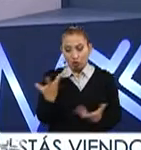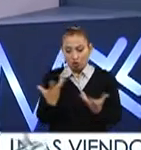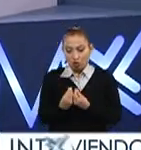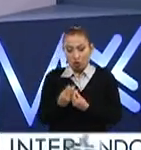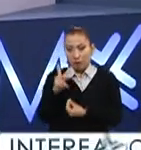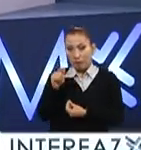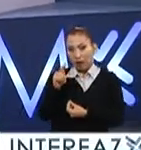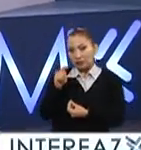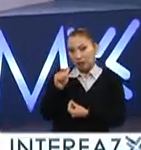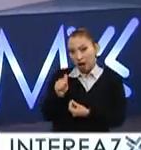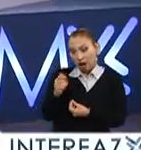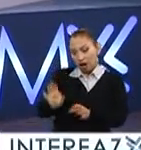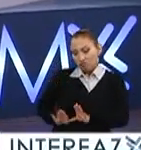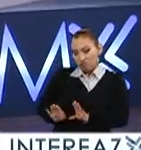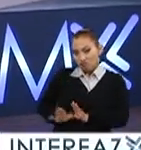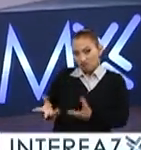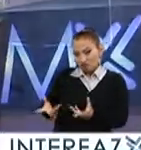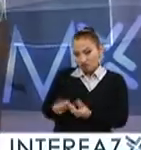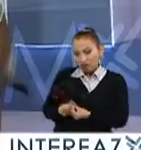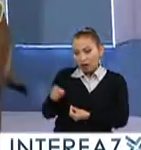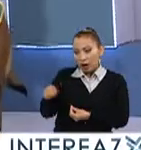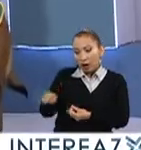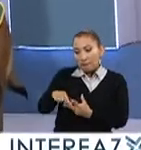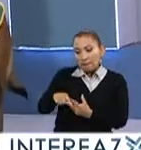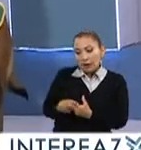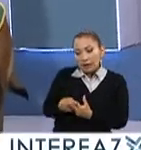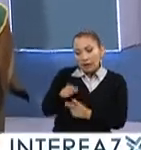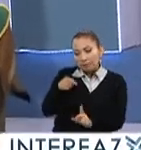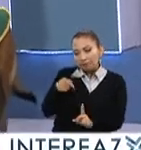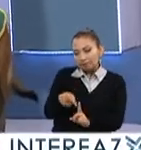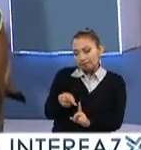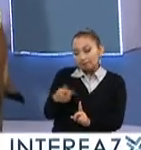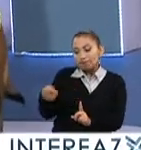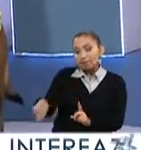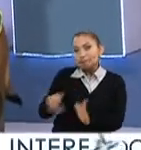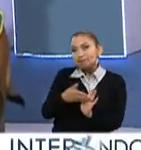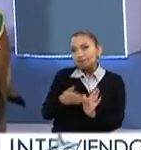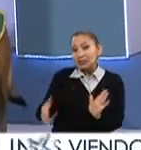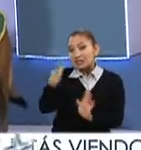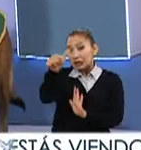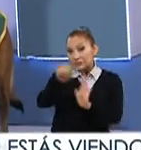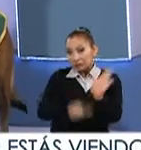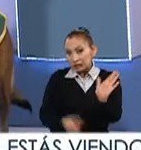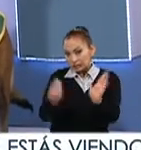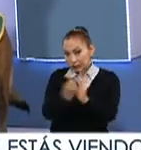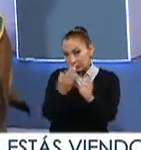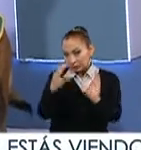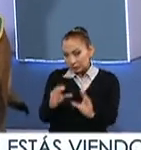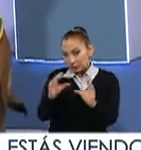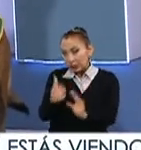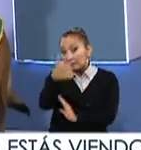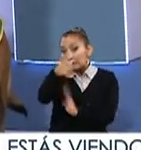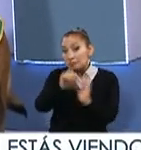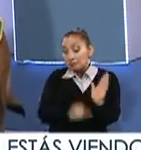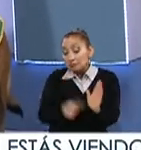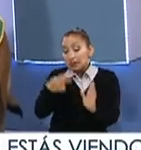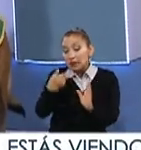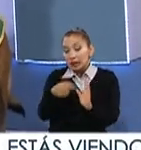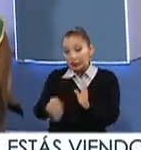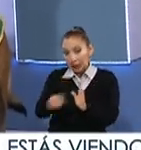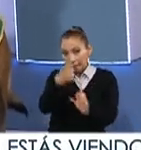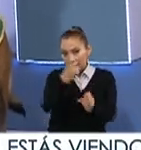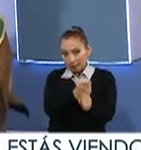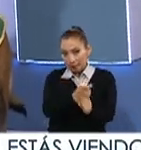de pasta. De ahí empieza la especialidad. En la especialidad duran 6 meses. En esos 6 meses,